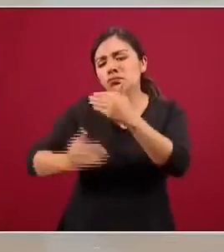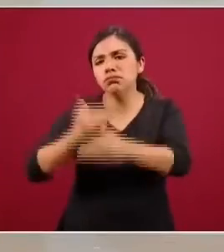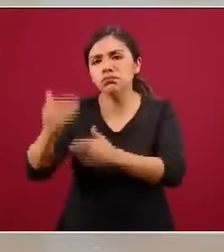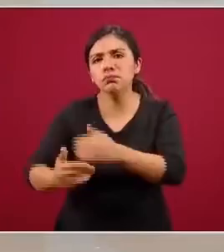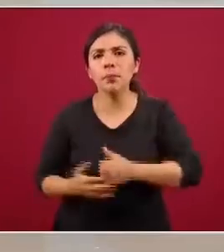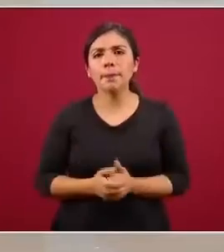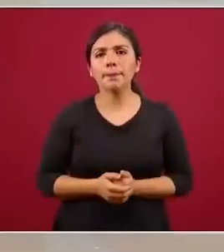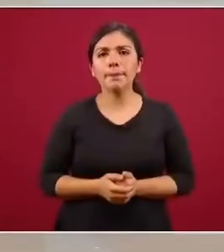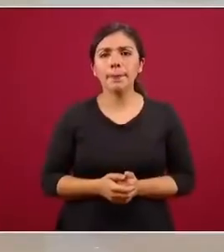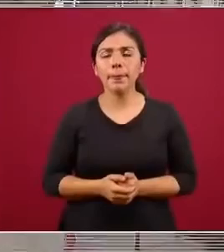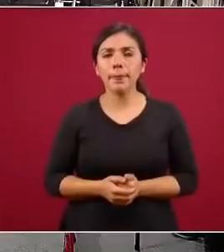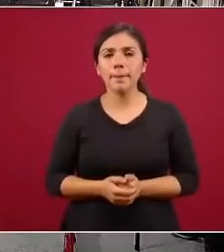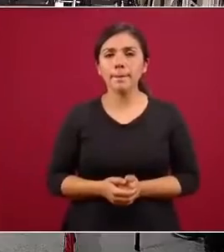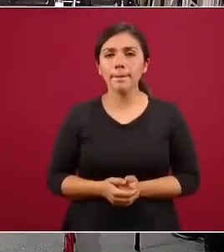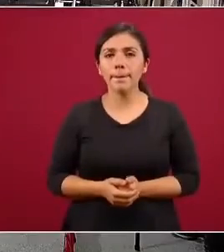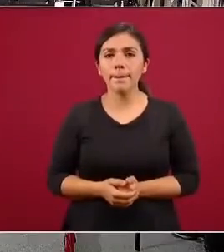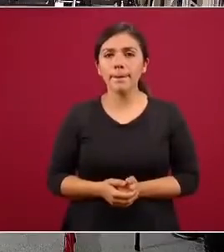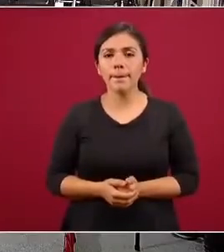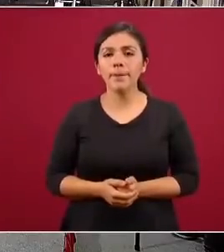días.